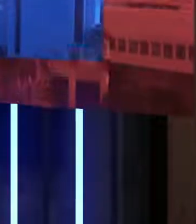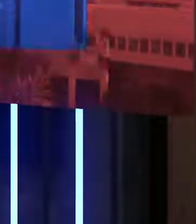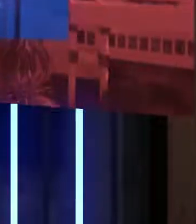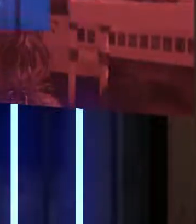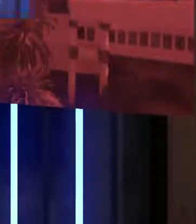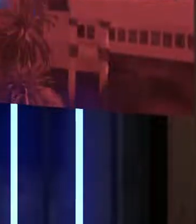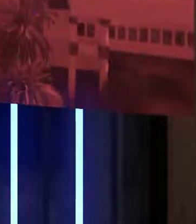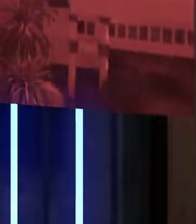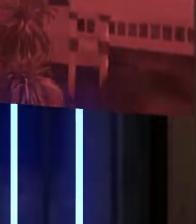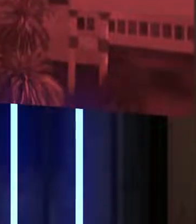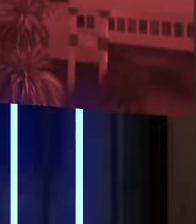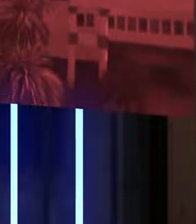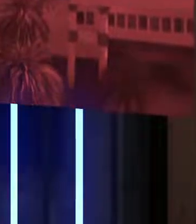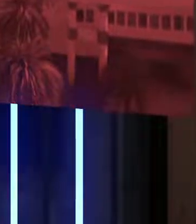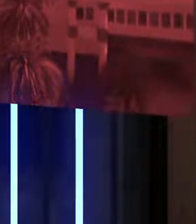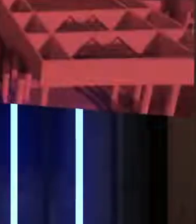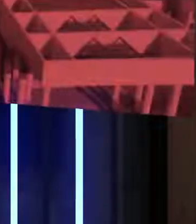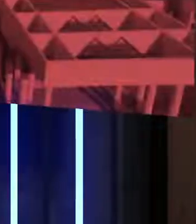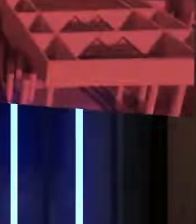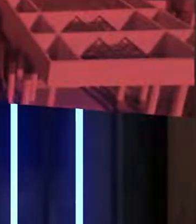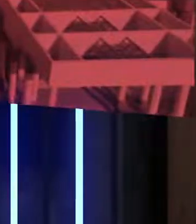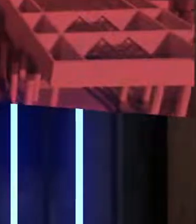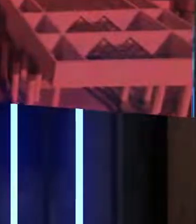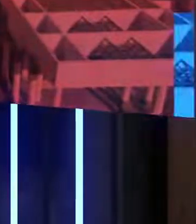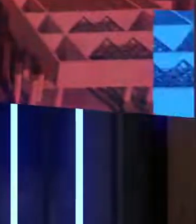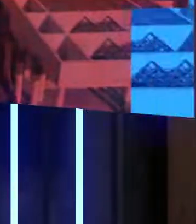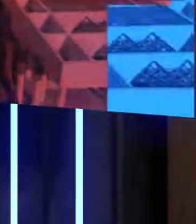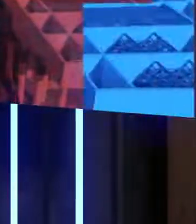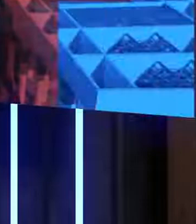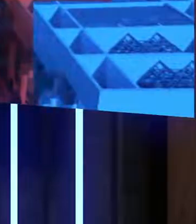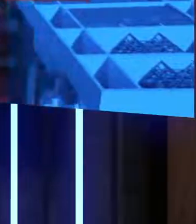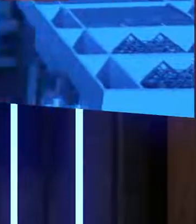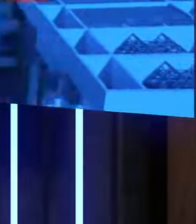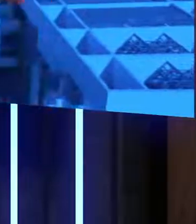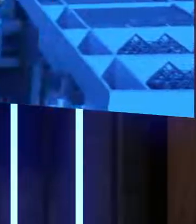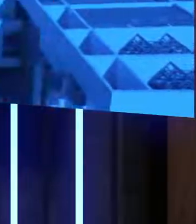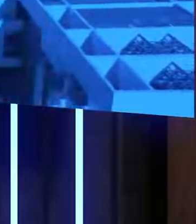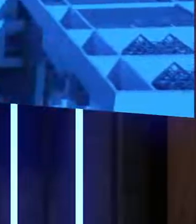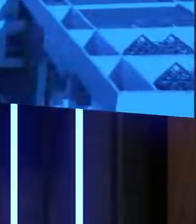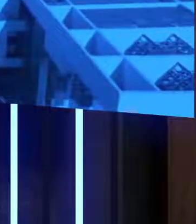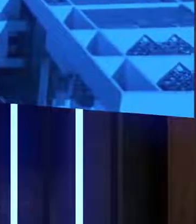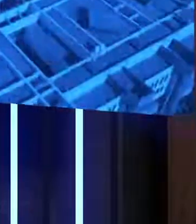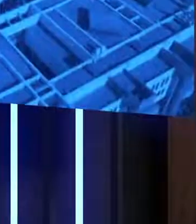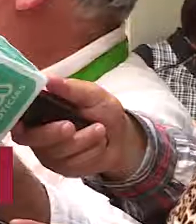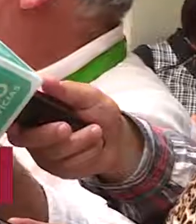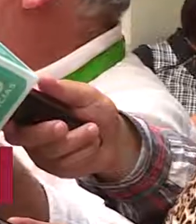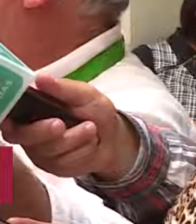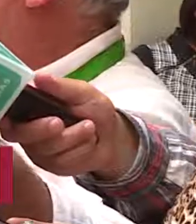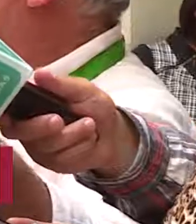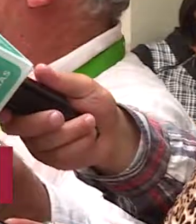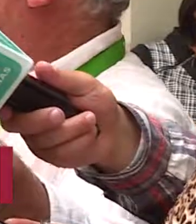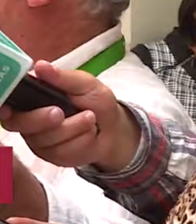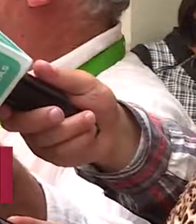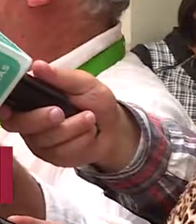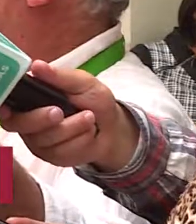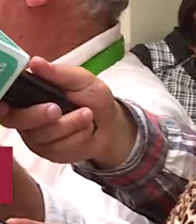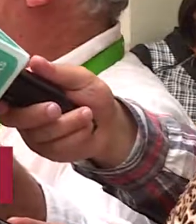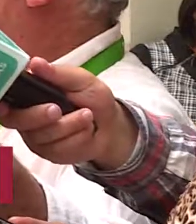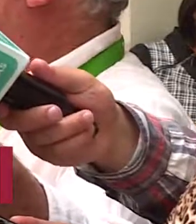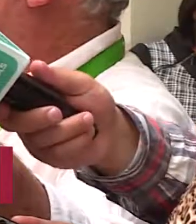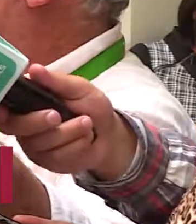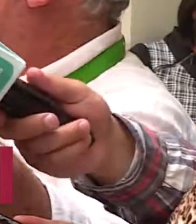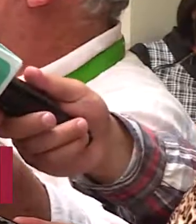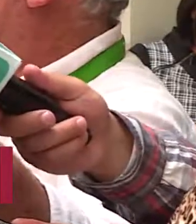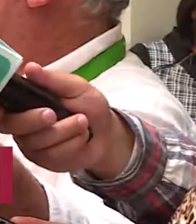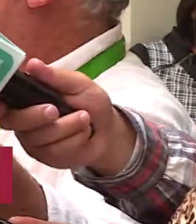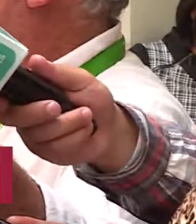género, edad, filiación, apariencia personal, enfermedad o discapacidad. En alguna medida